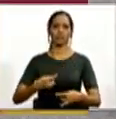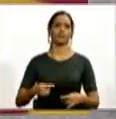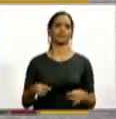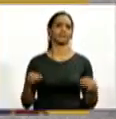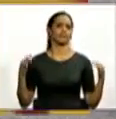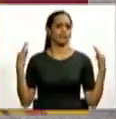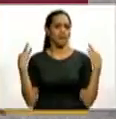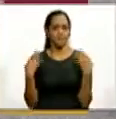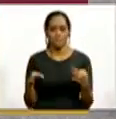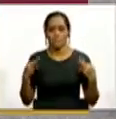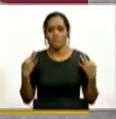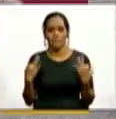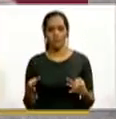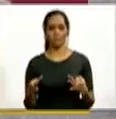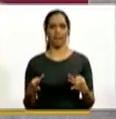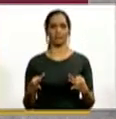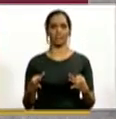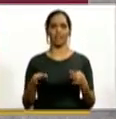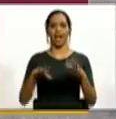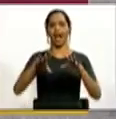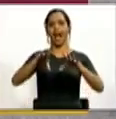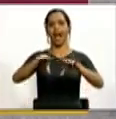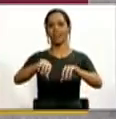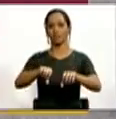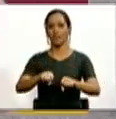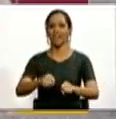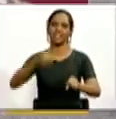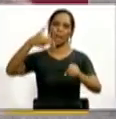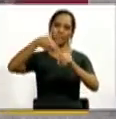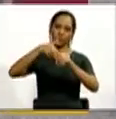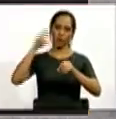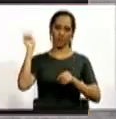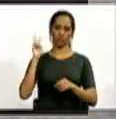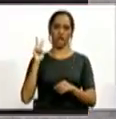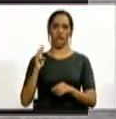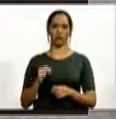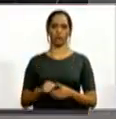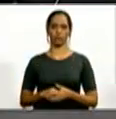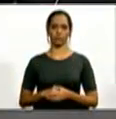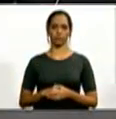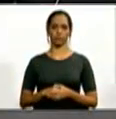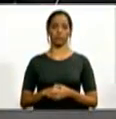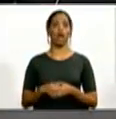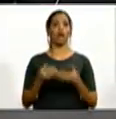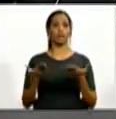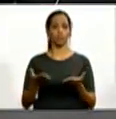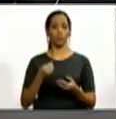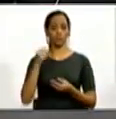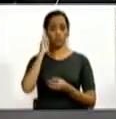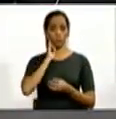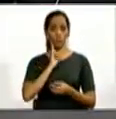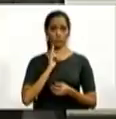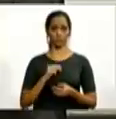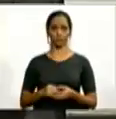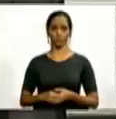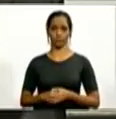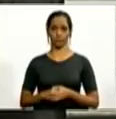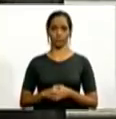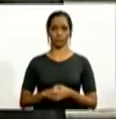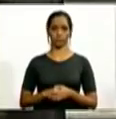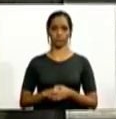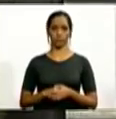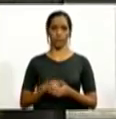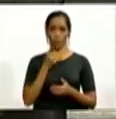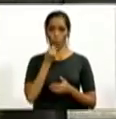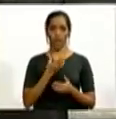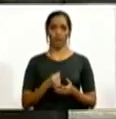nada menos que adueñarse del petróleo venezolano. Así como fue Simón Bolívar.